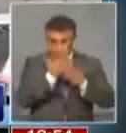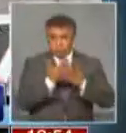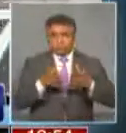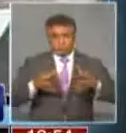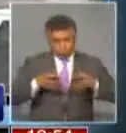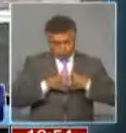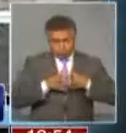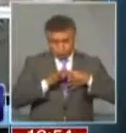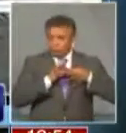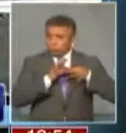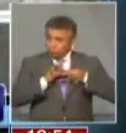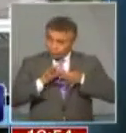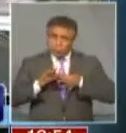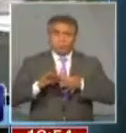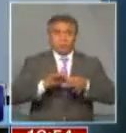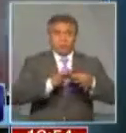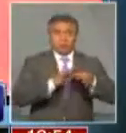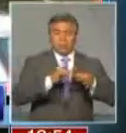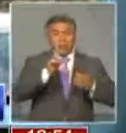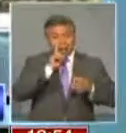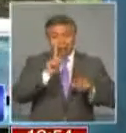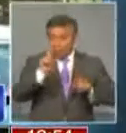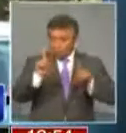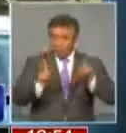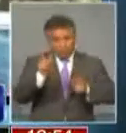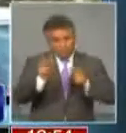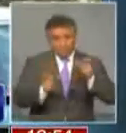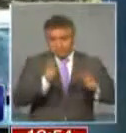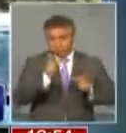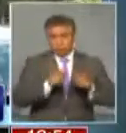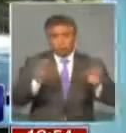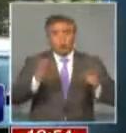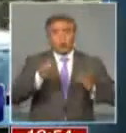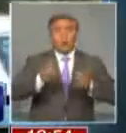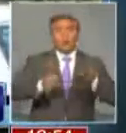unidad necesaria. Y si hay algunas personas que han emitido juicios de valor